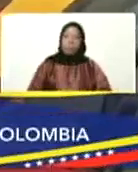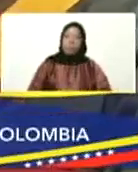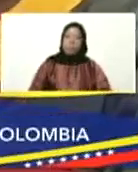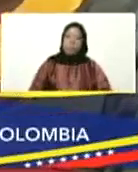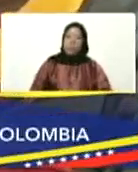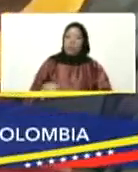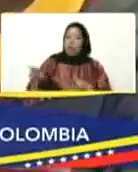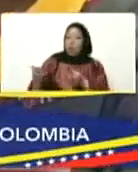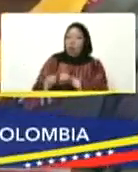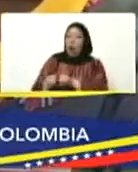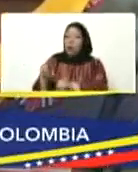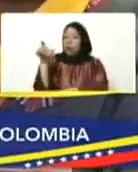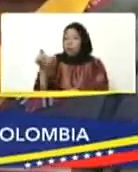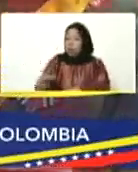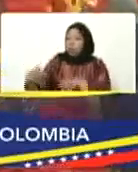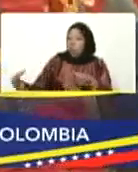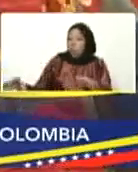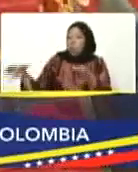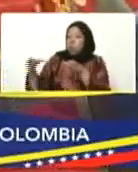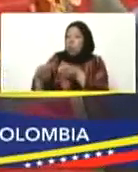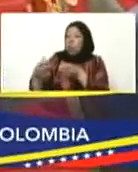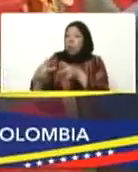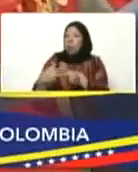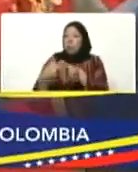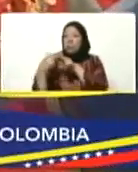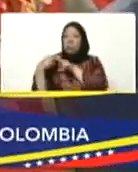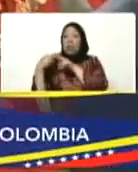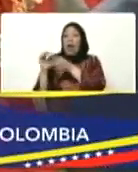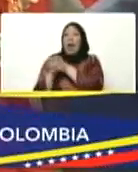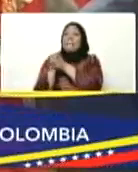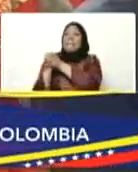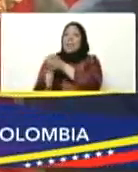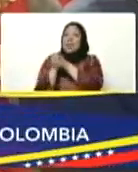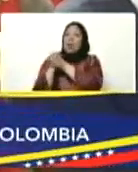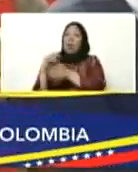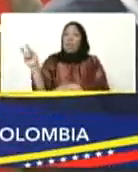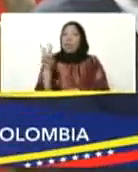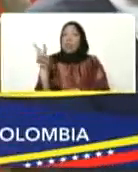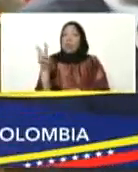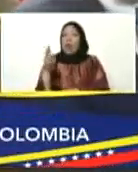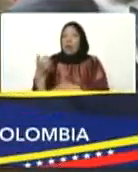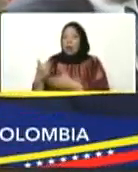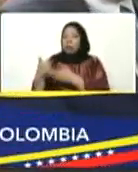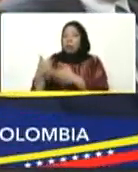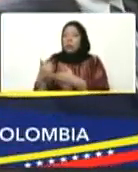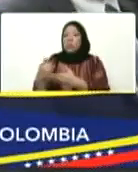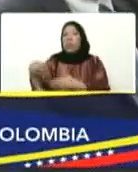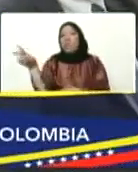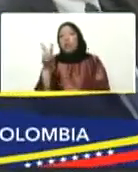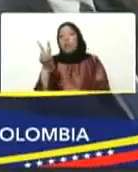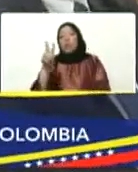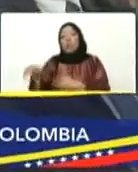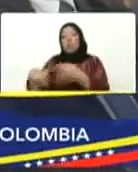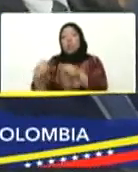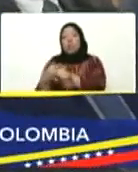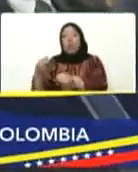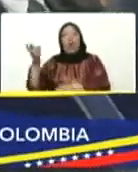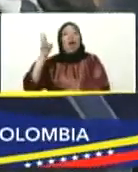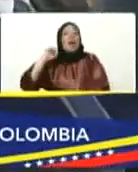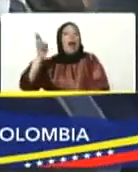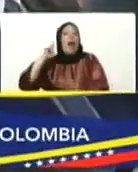Fidel, que en la Sierra Maestra recibió la solidaridad de Venezuela, y desde Venezuela, a través de Radio